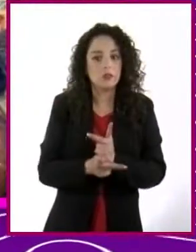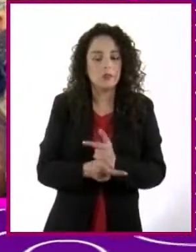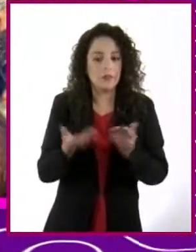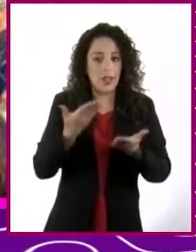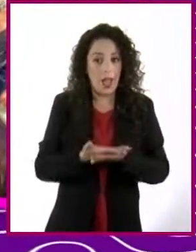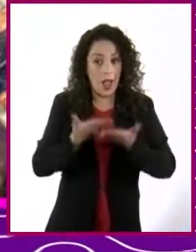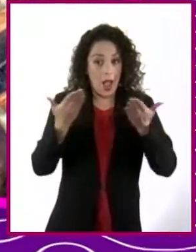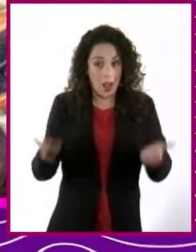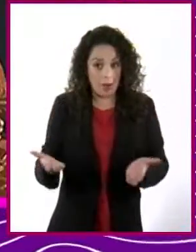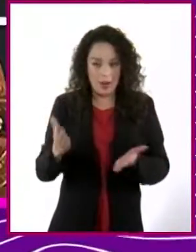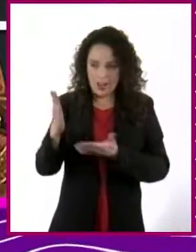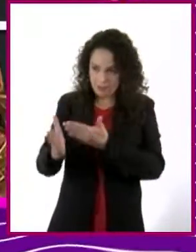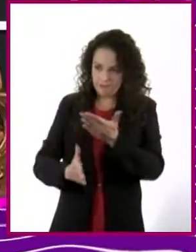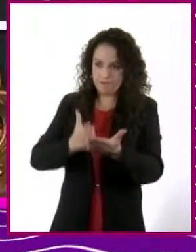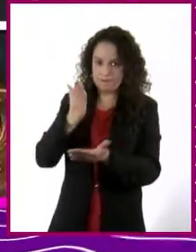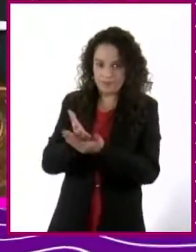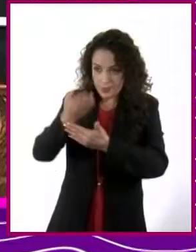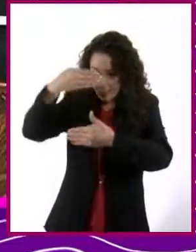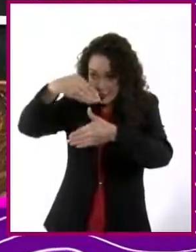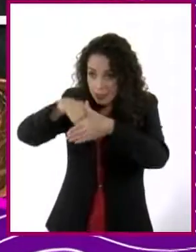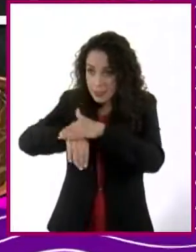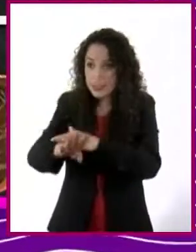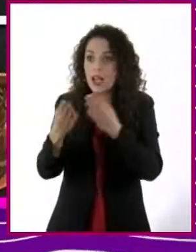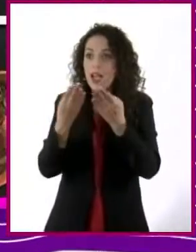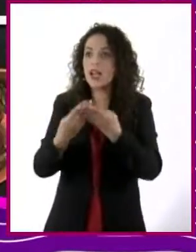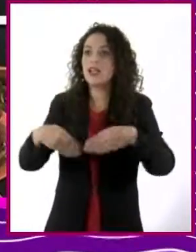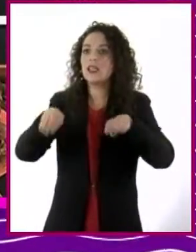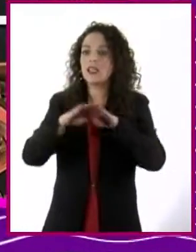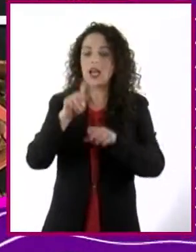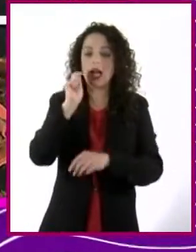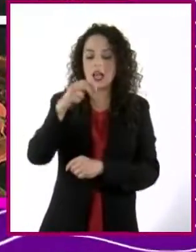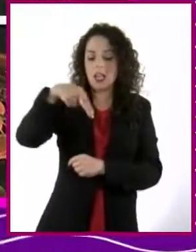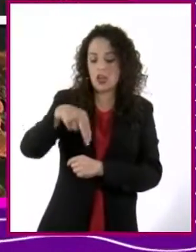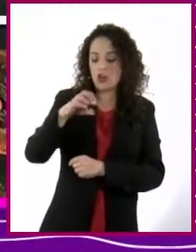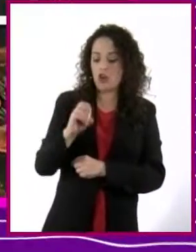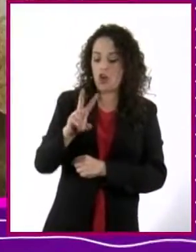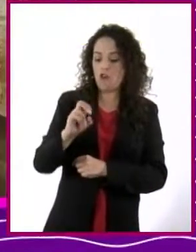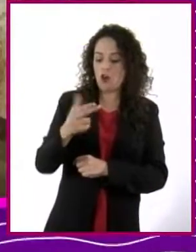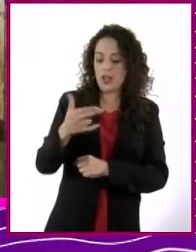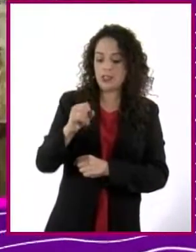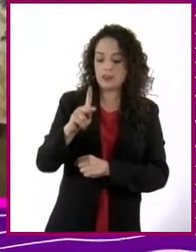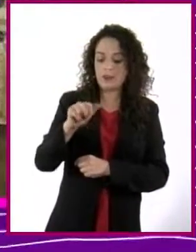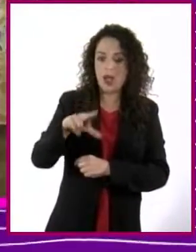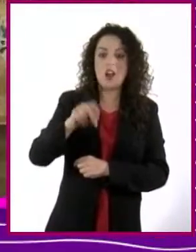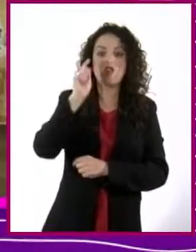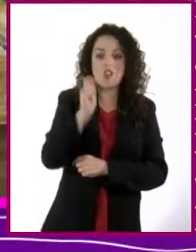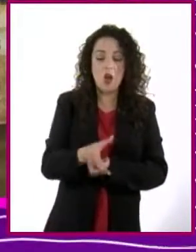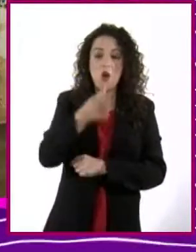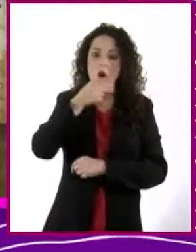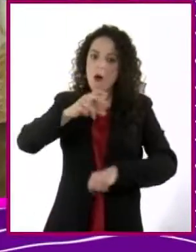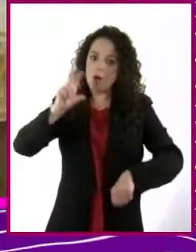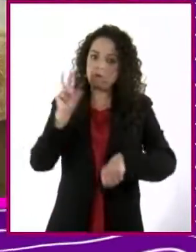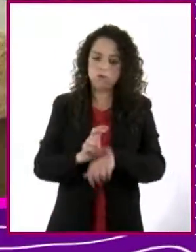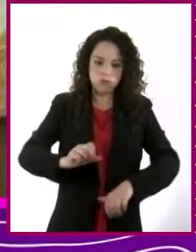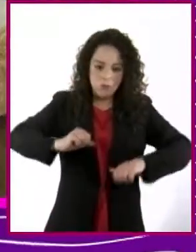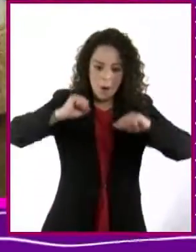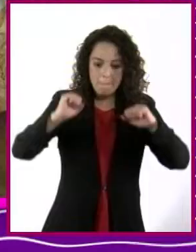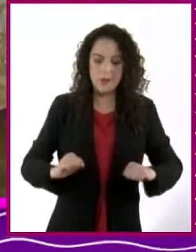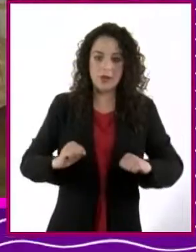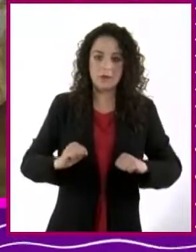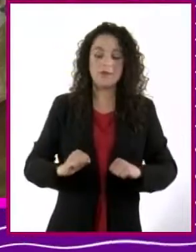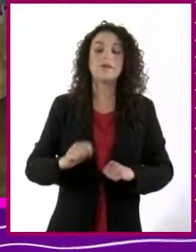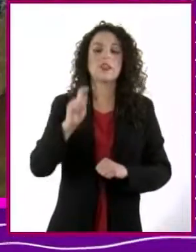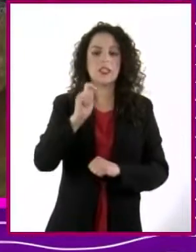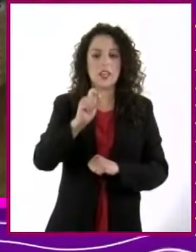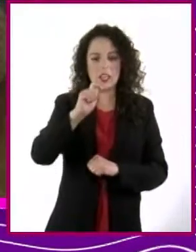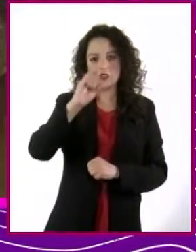a un hogar novohispano. La familia estaba regida por el patriarcado, y las relaciones entre compadres y